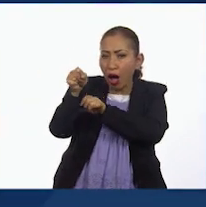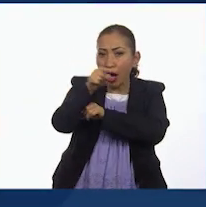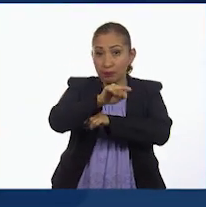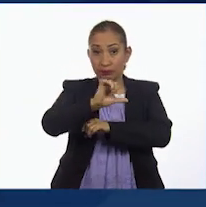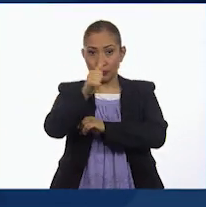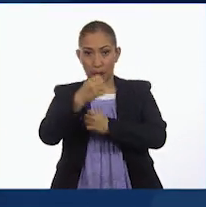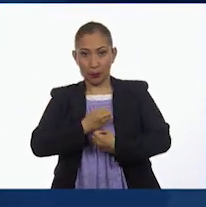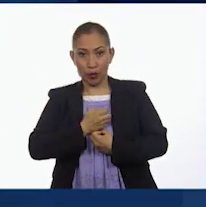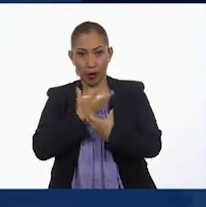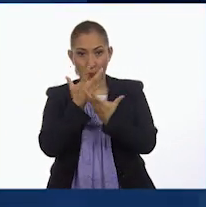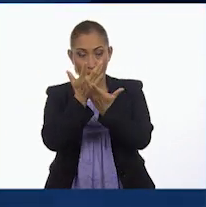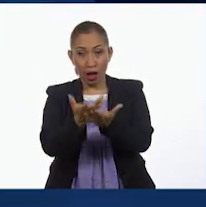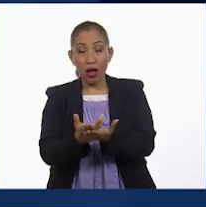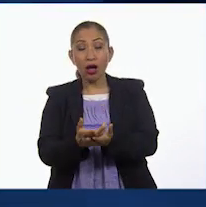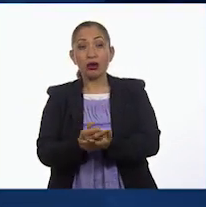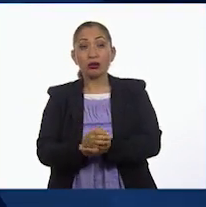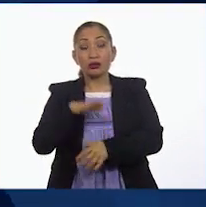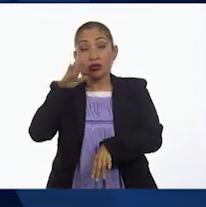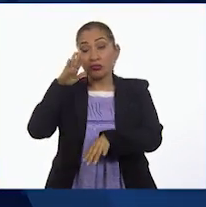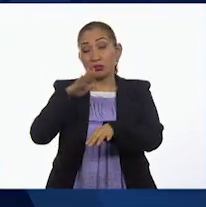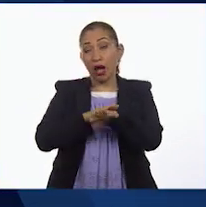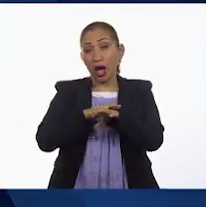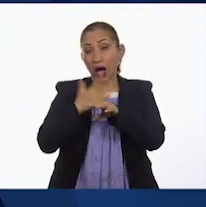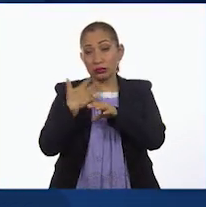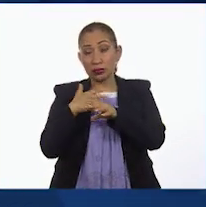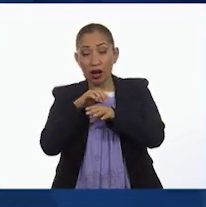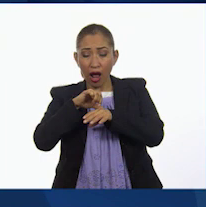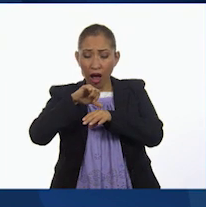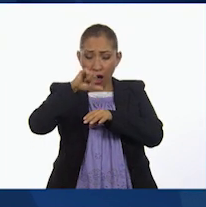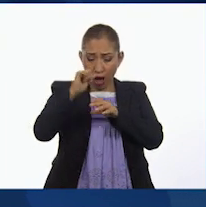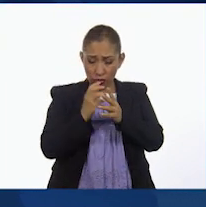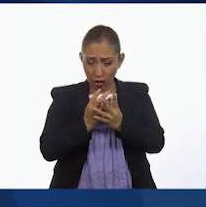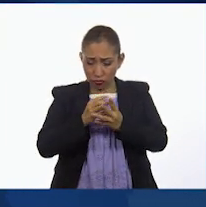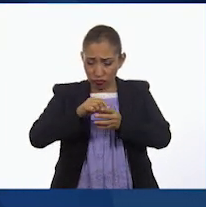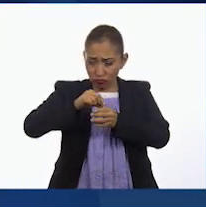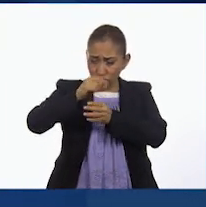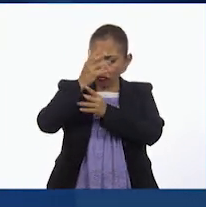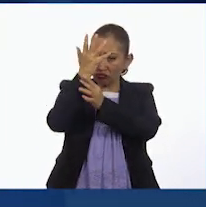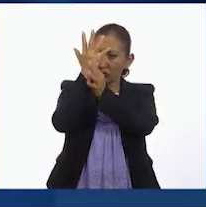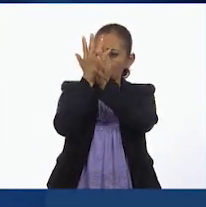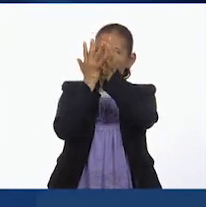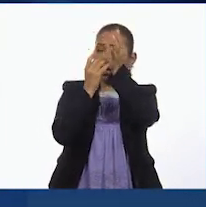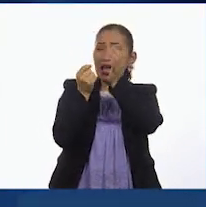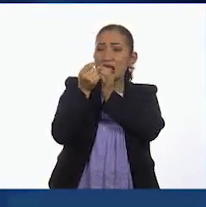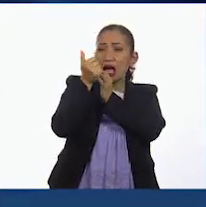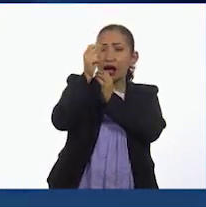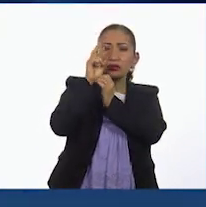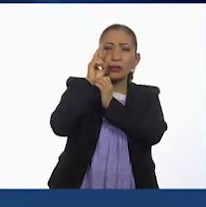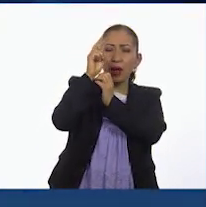Siguiente poema, sus más elevadas ramas. Esa